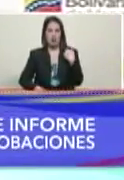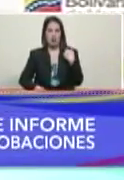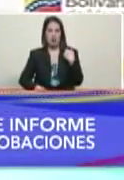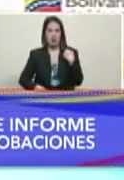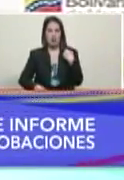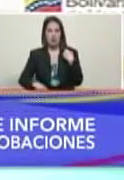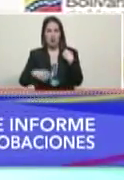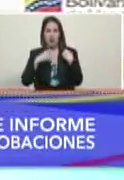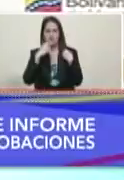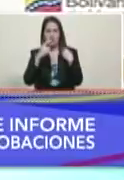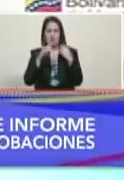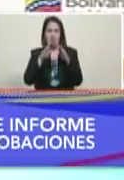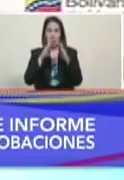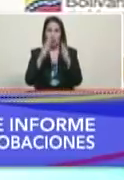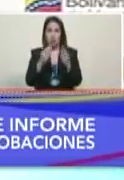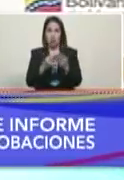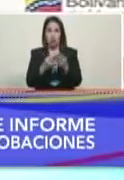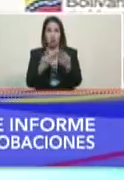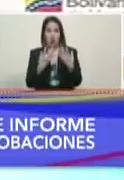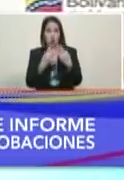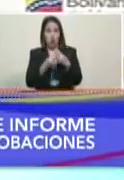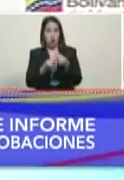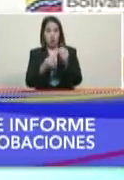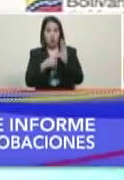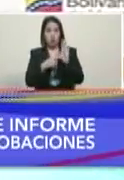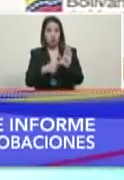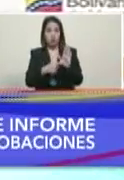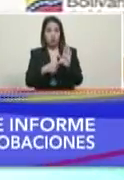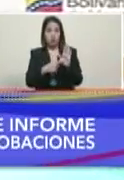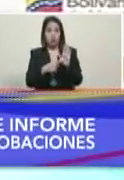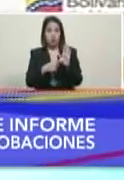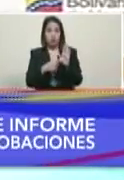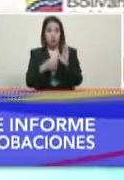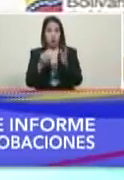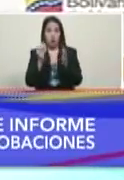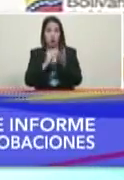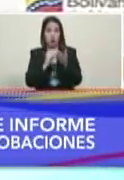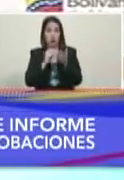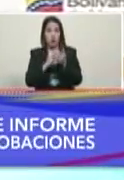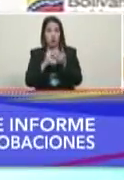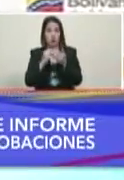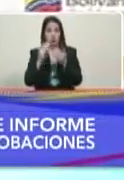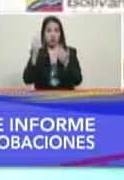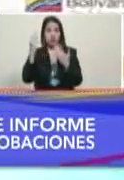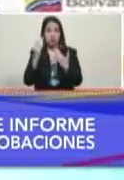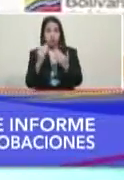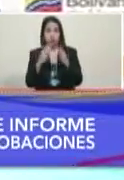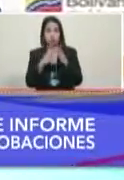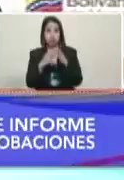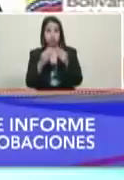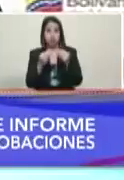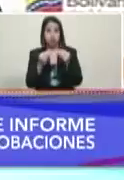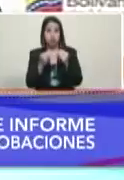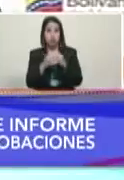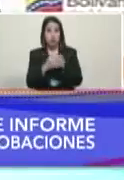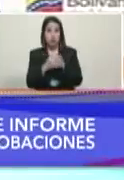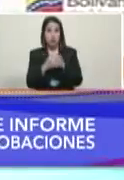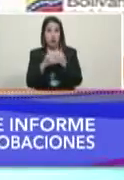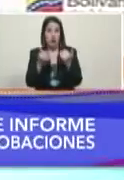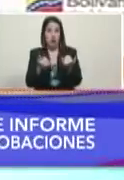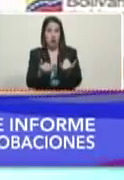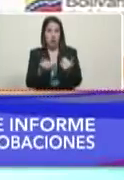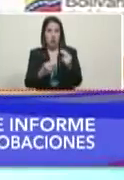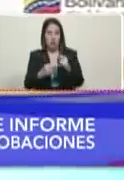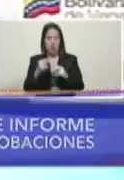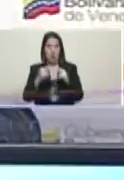para decirle al mundo: aquí estamos otra vez. Hemos vuelto. Ahora, para construir